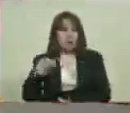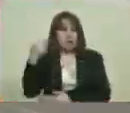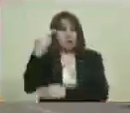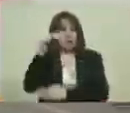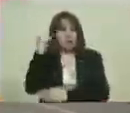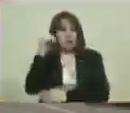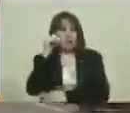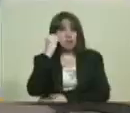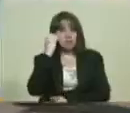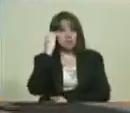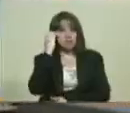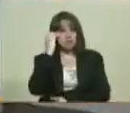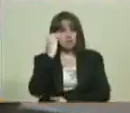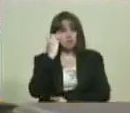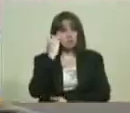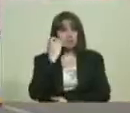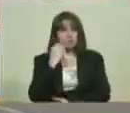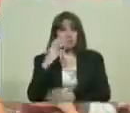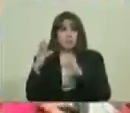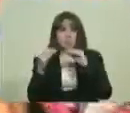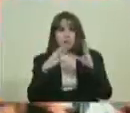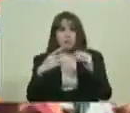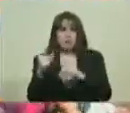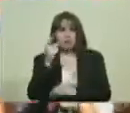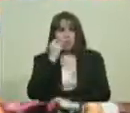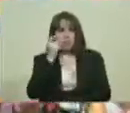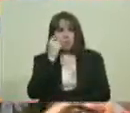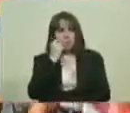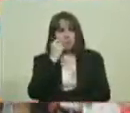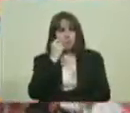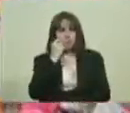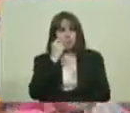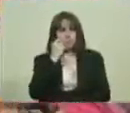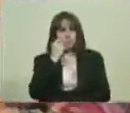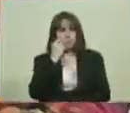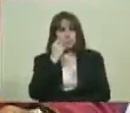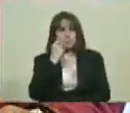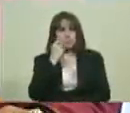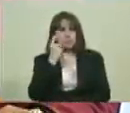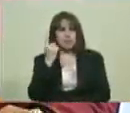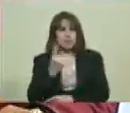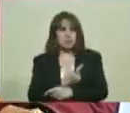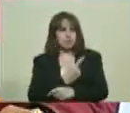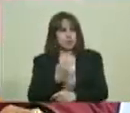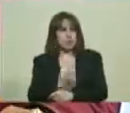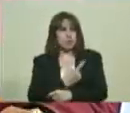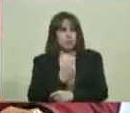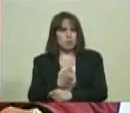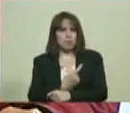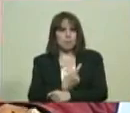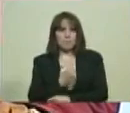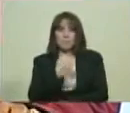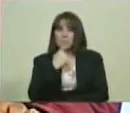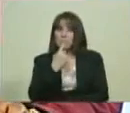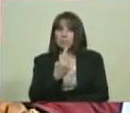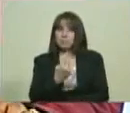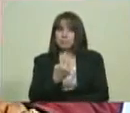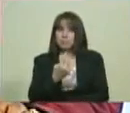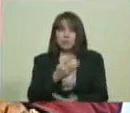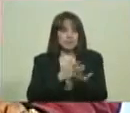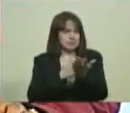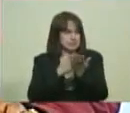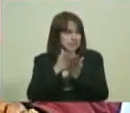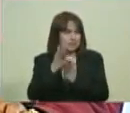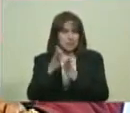cosa. Estaba hablando con José Vicente Rangel hace una hora y él me decía, he seguido toda